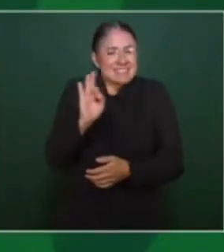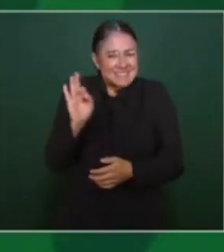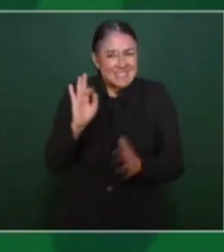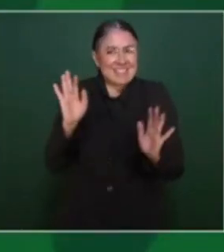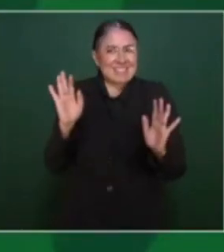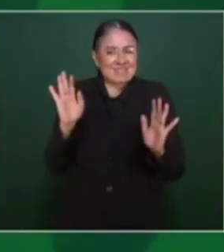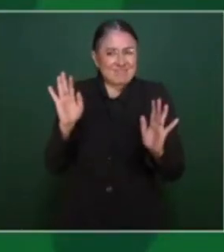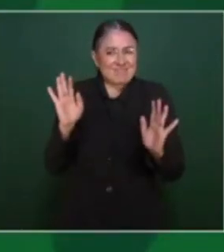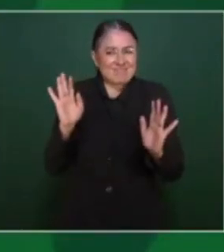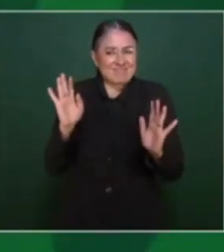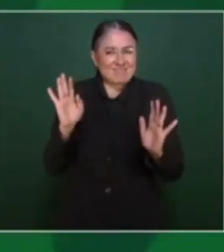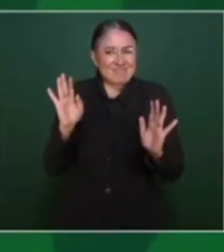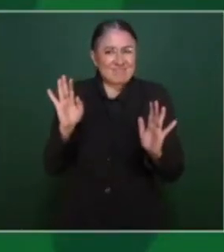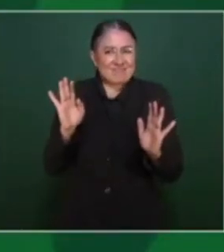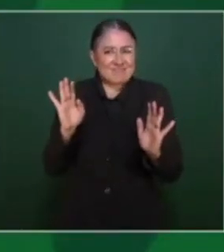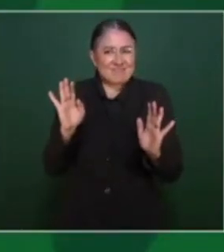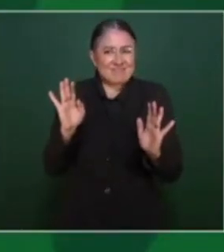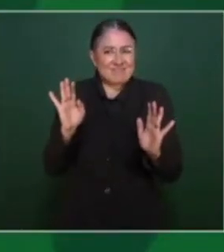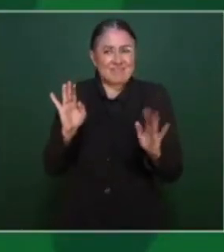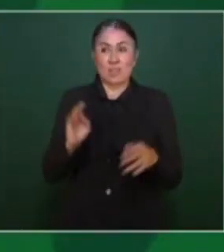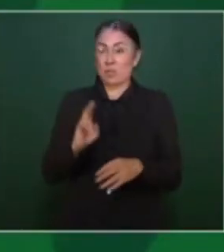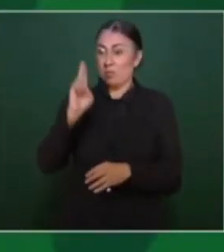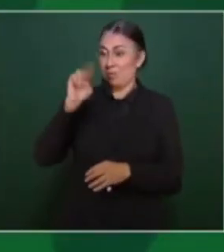Y el Universal contra el fiscal.